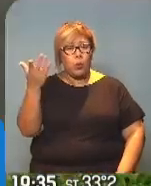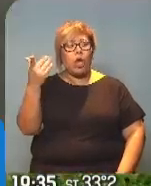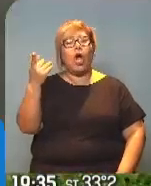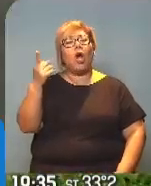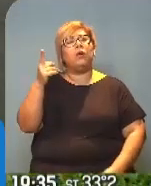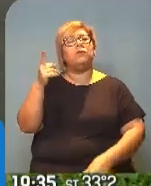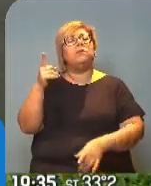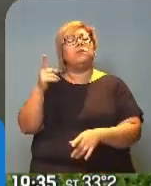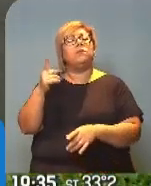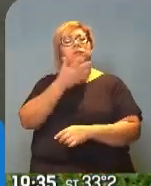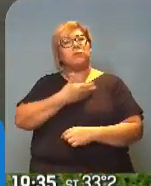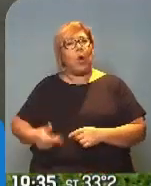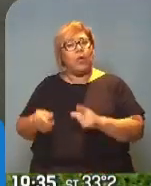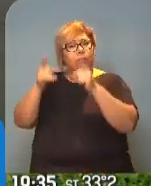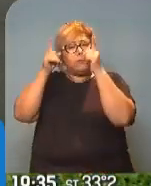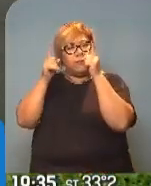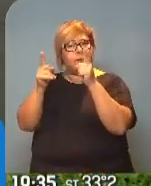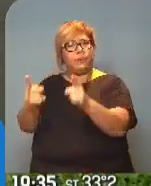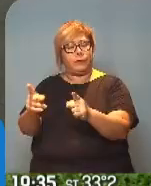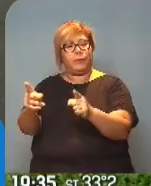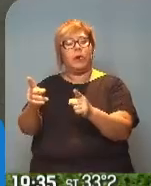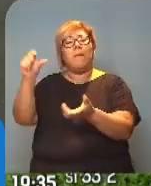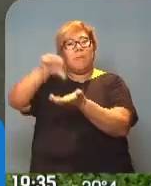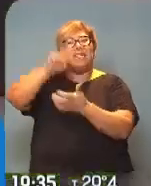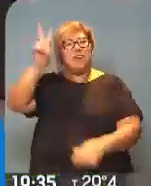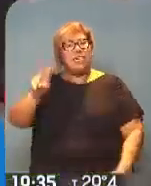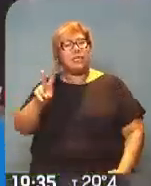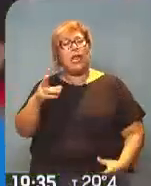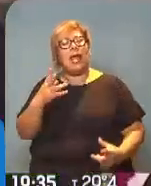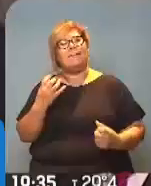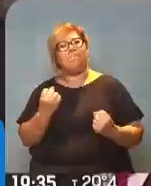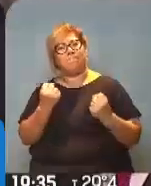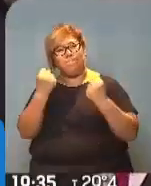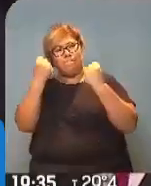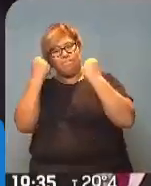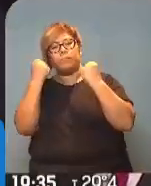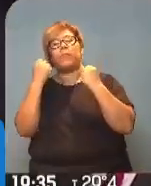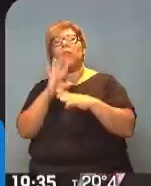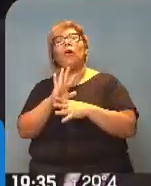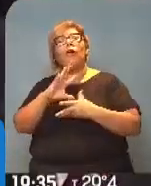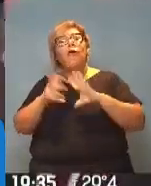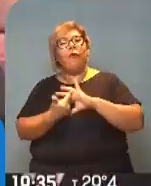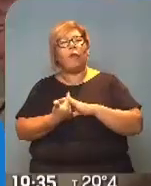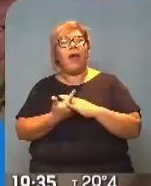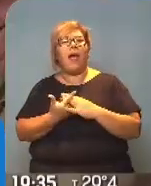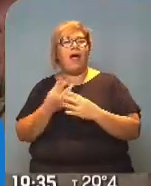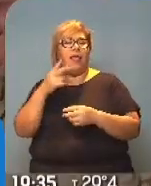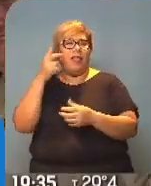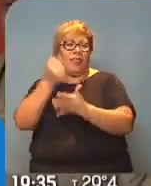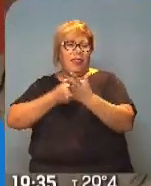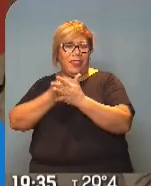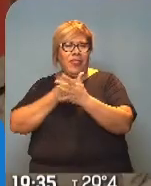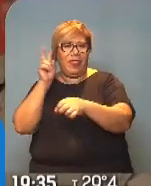fuertemente, con Venezuela resistiendo esta ofensiva de la derecha, sobre todo a